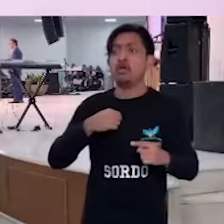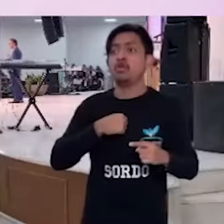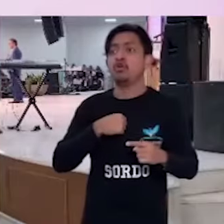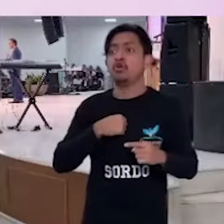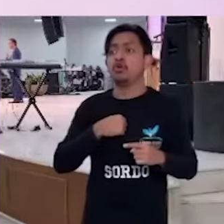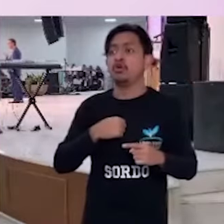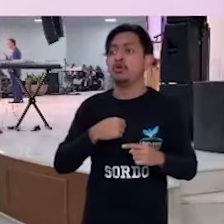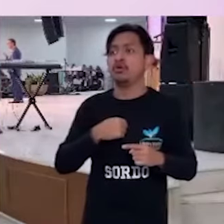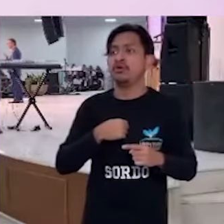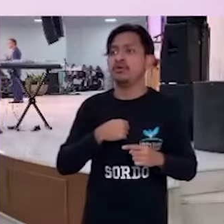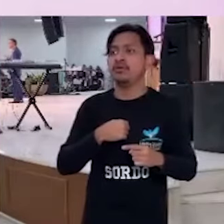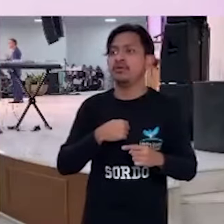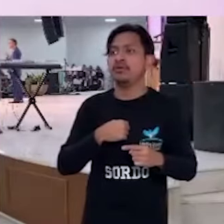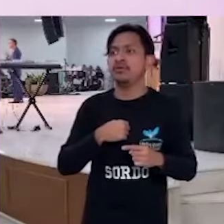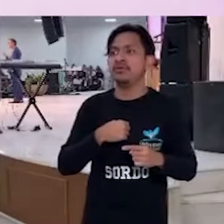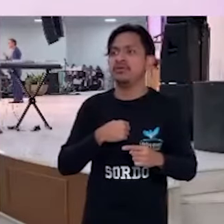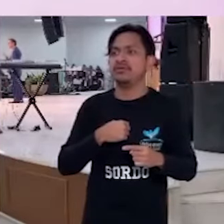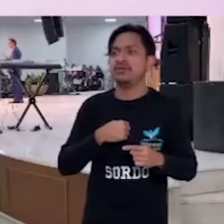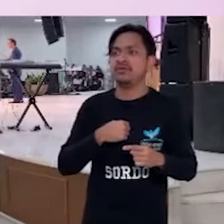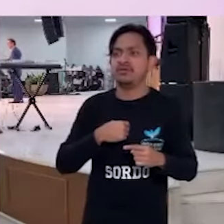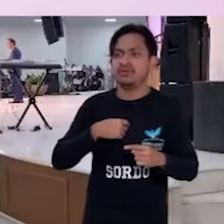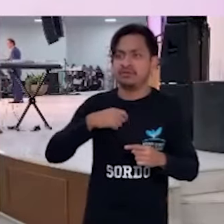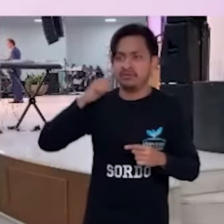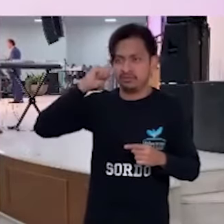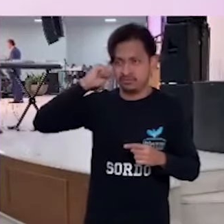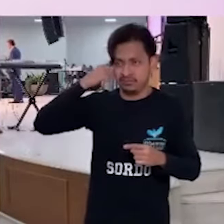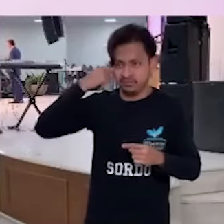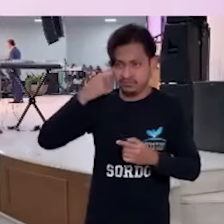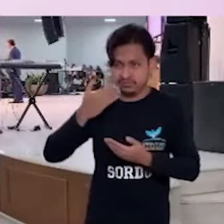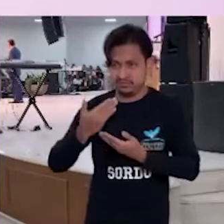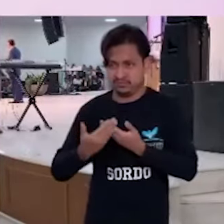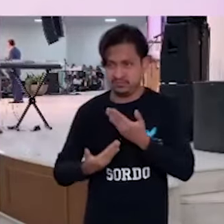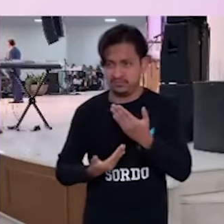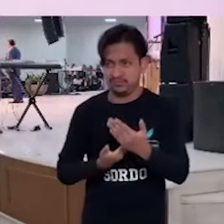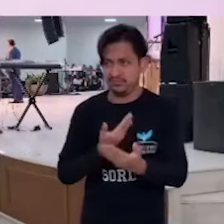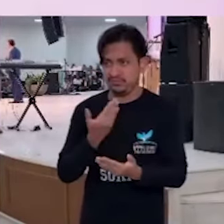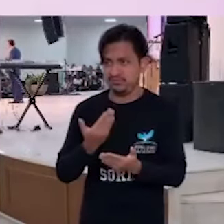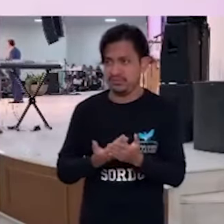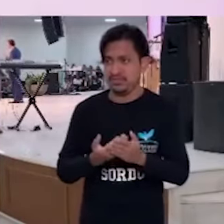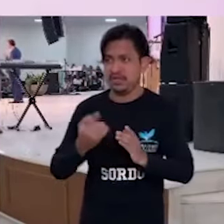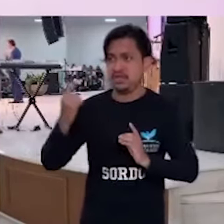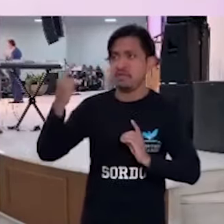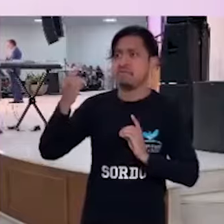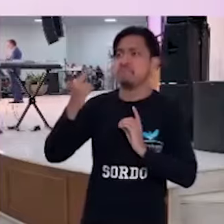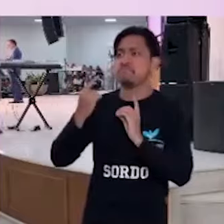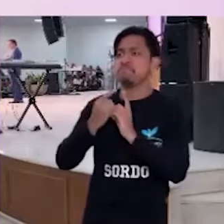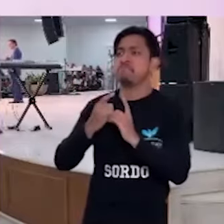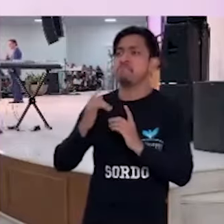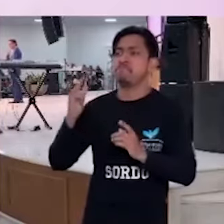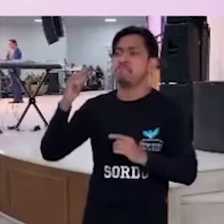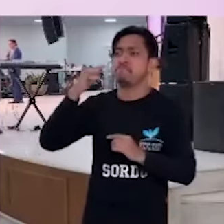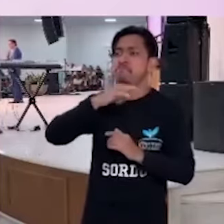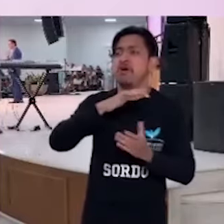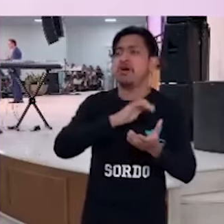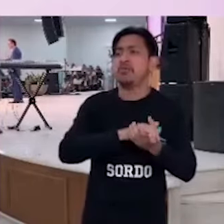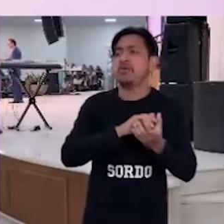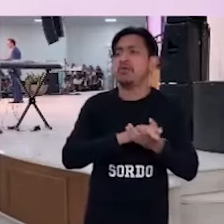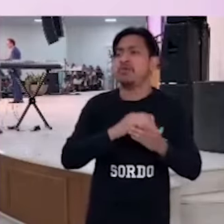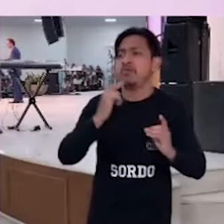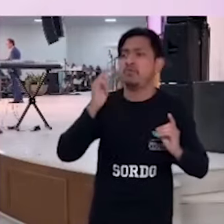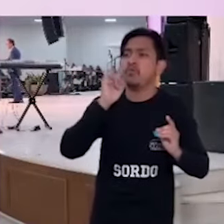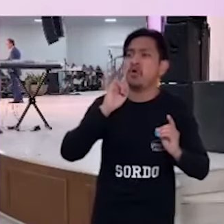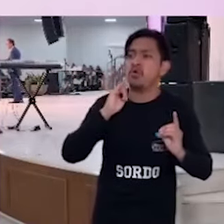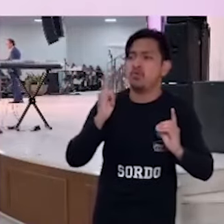ella me atiende, ella me sirve. Y bueno, mi esposa no puede ir porque ella tiene que estar en la casa, ella tiene que cuidar a los